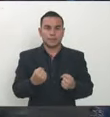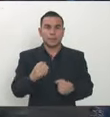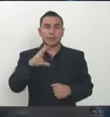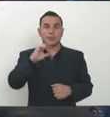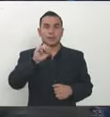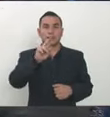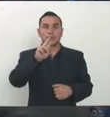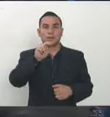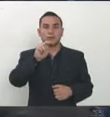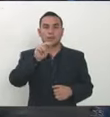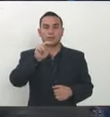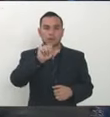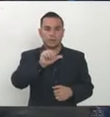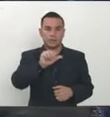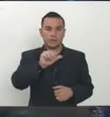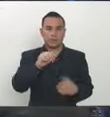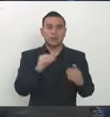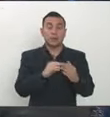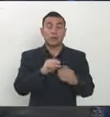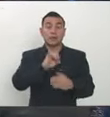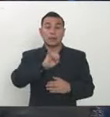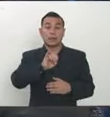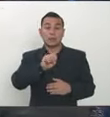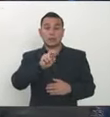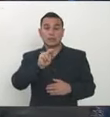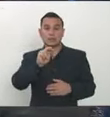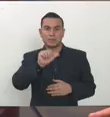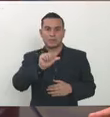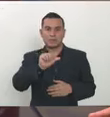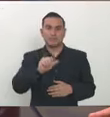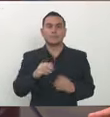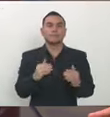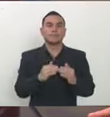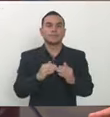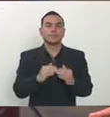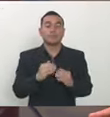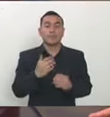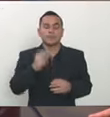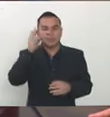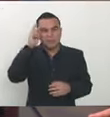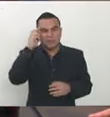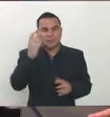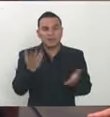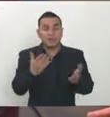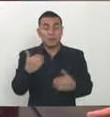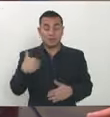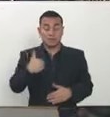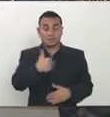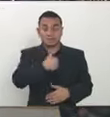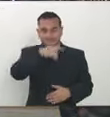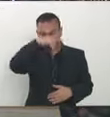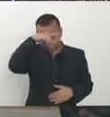del ISNA, incluso también, bueno, en estos casos, Ministerio de Trabajo,